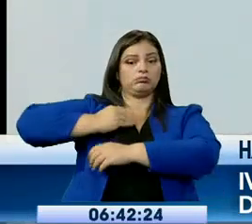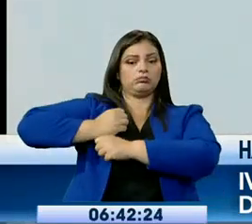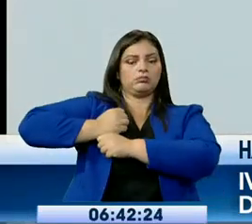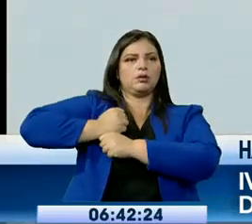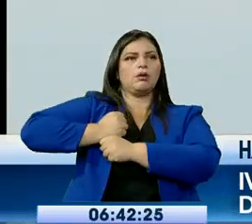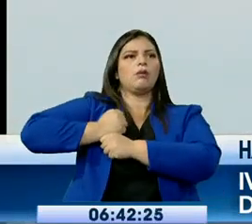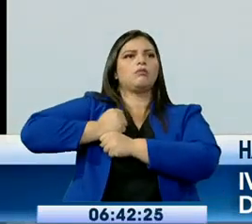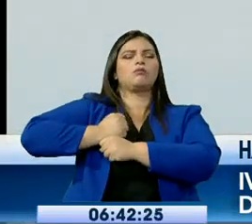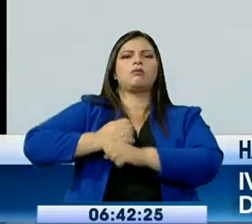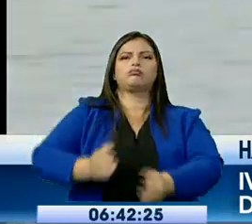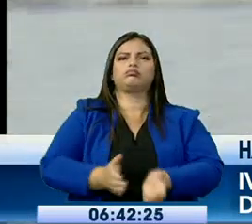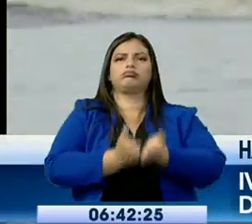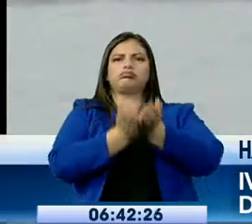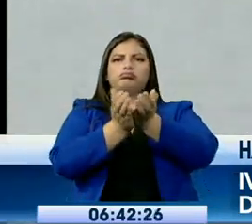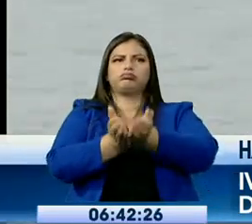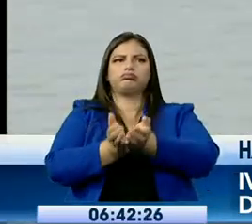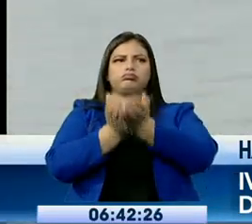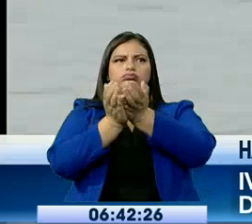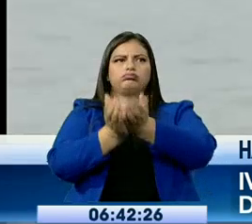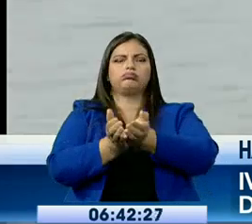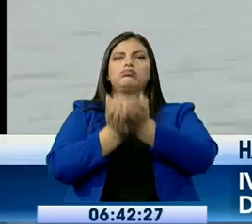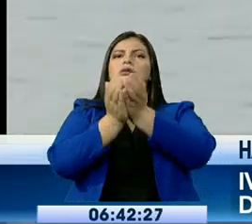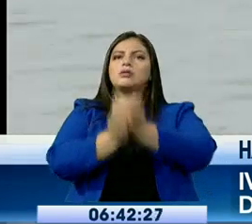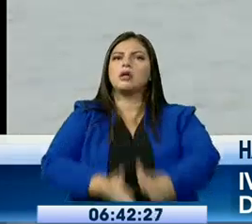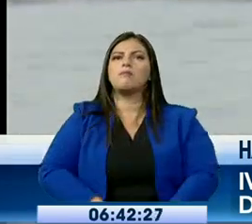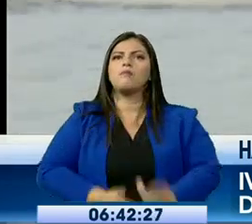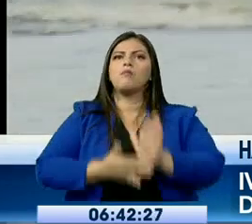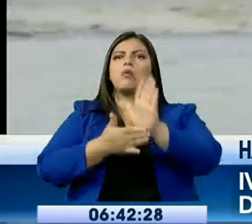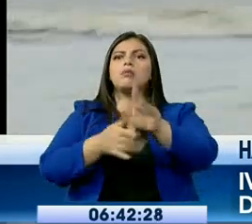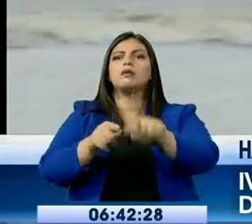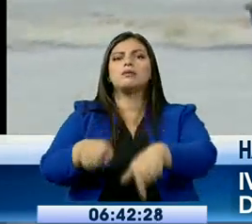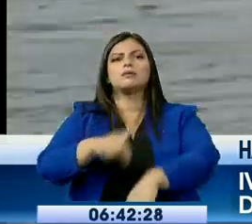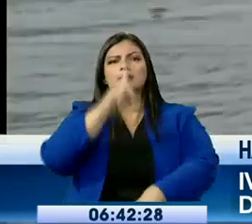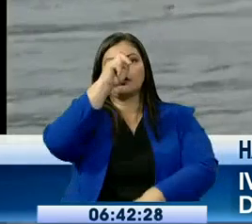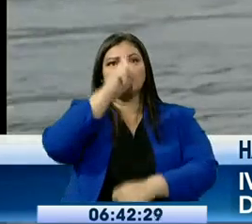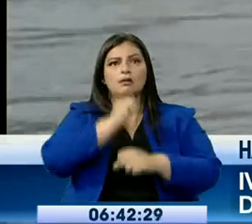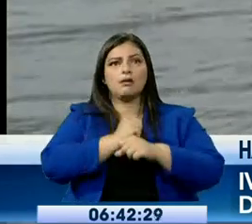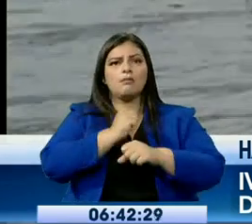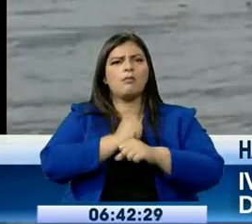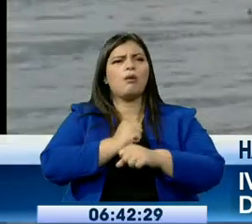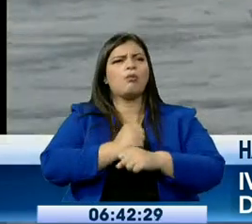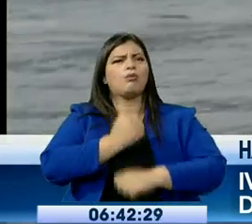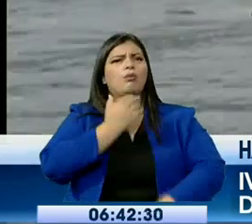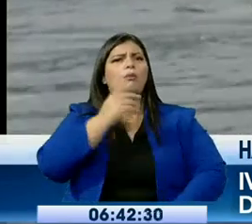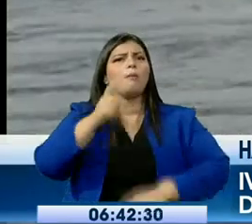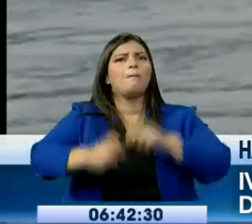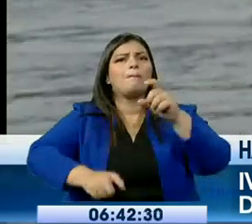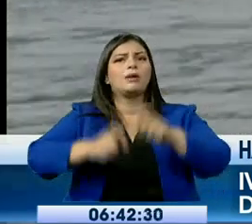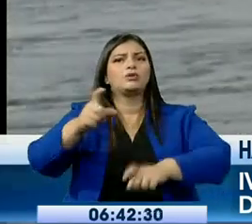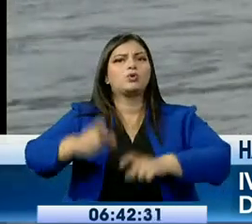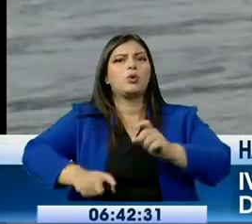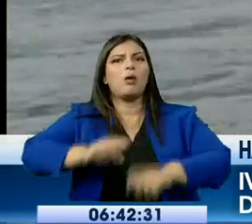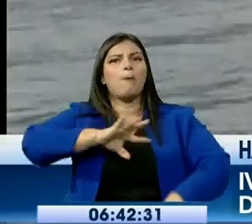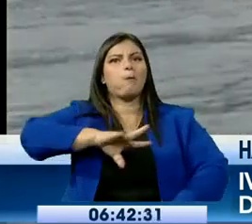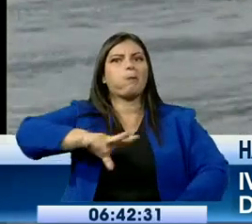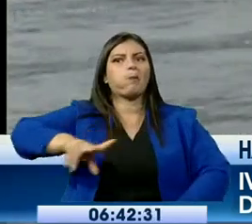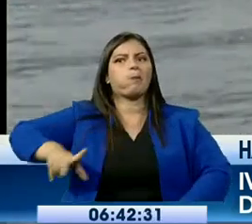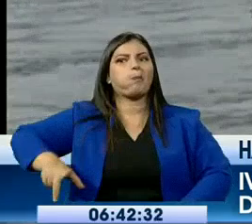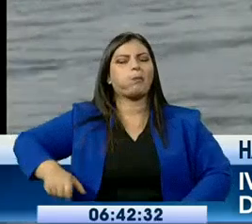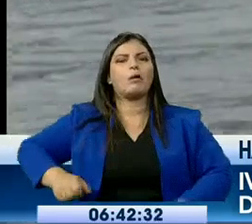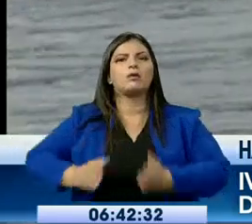haciendo una demostración de su trabajo, como el combate a los piratas, que a menudo asaltan a nuestros pescadores